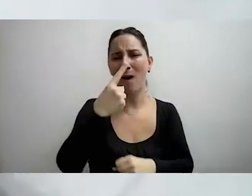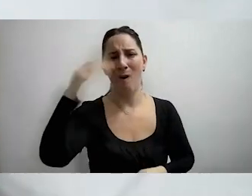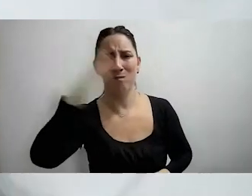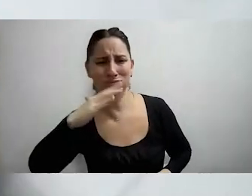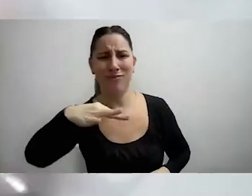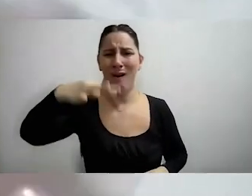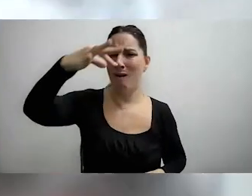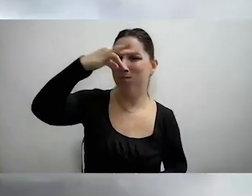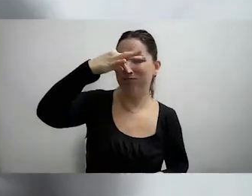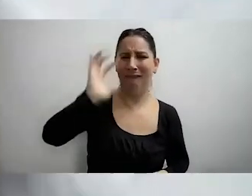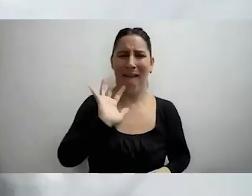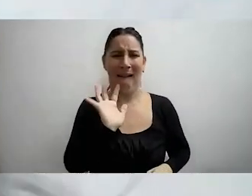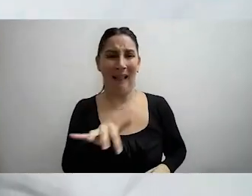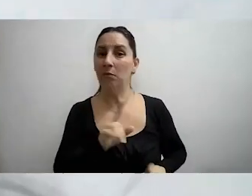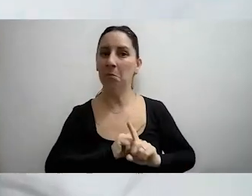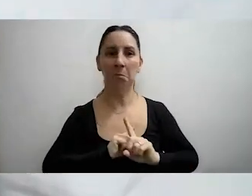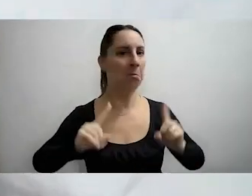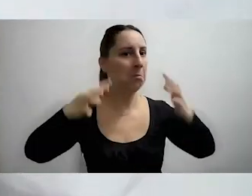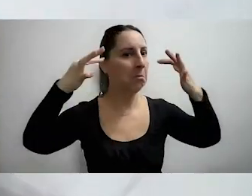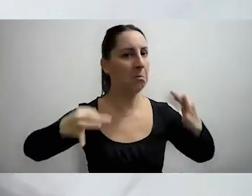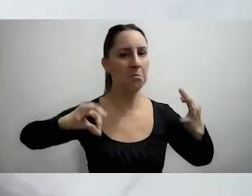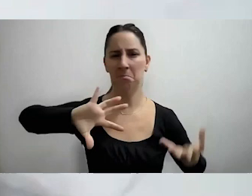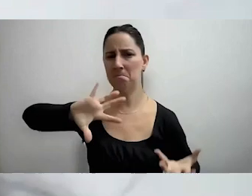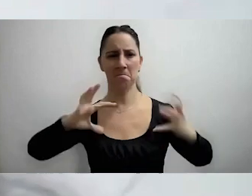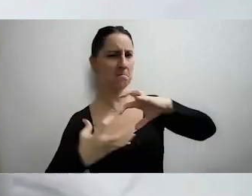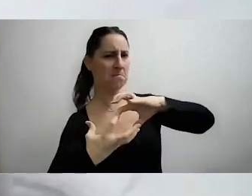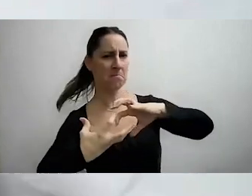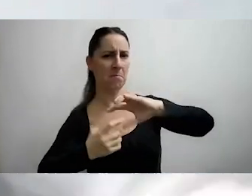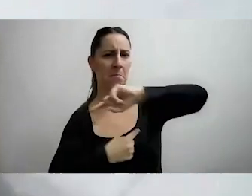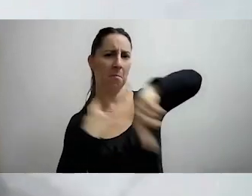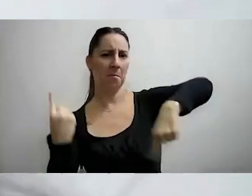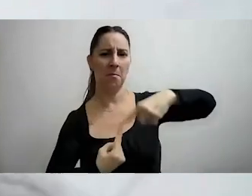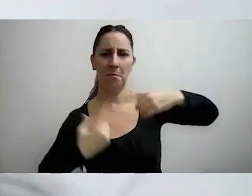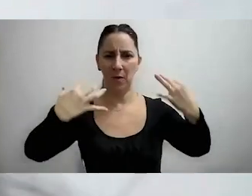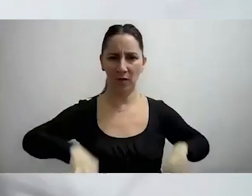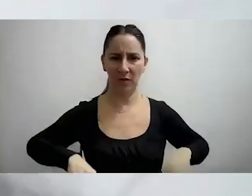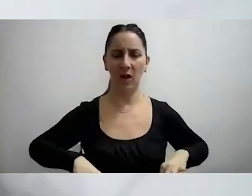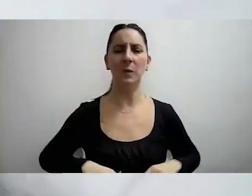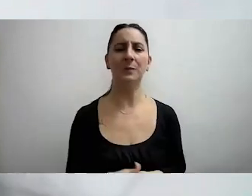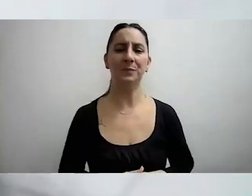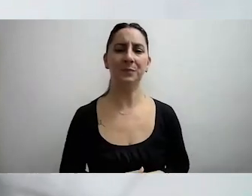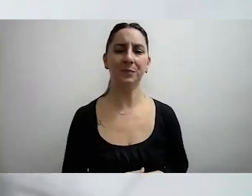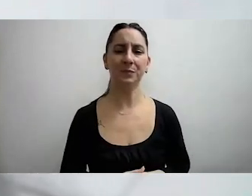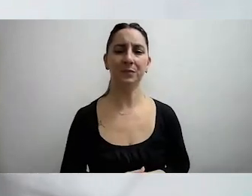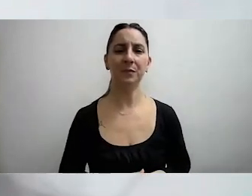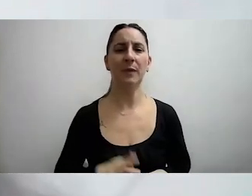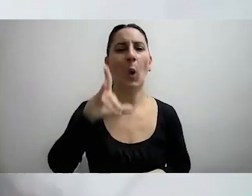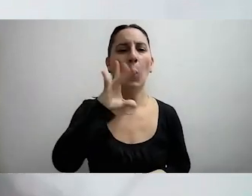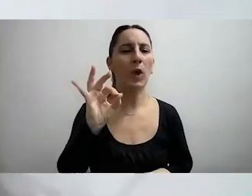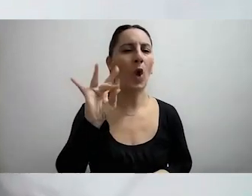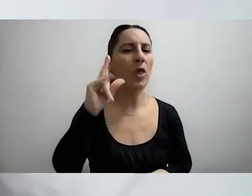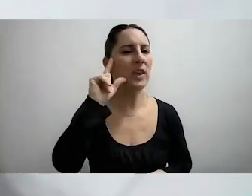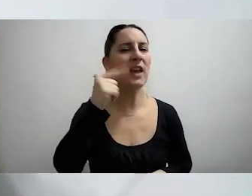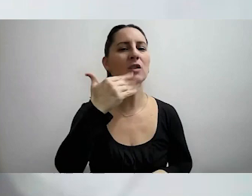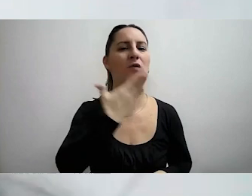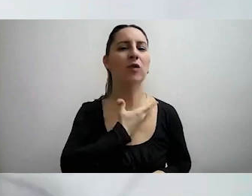ser una asquerosidad. No, para nada, en absoluto. Con biodigestores, con el tratamiento de